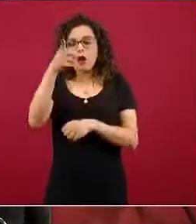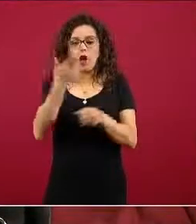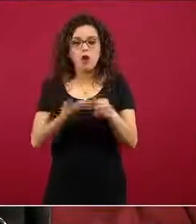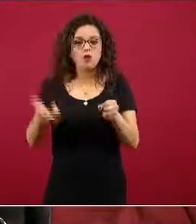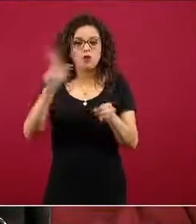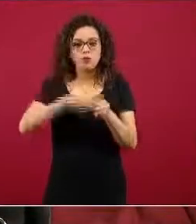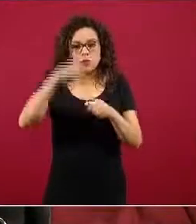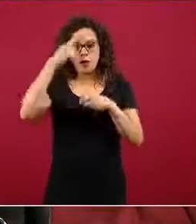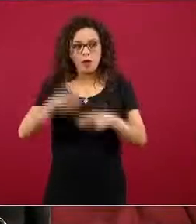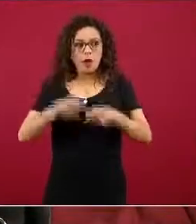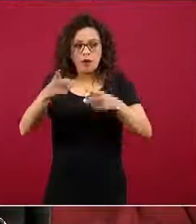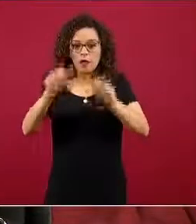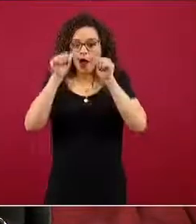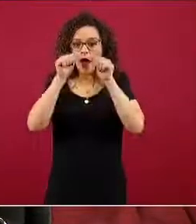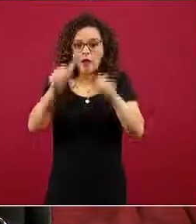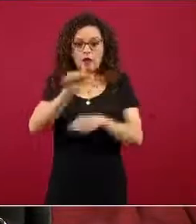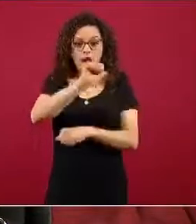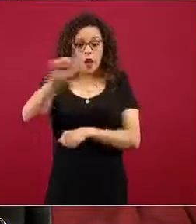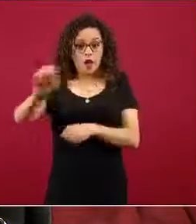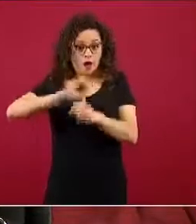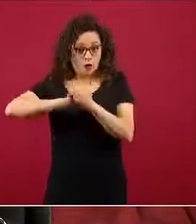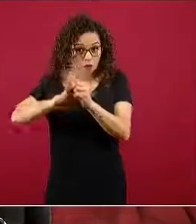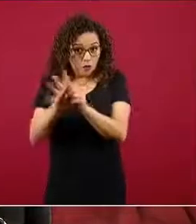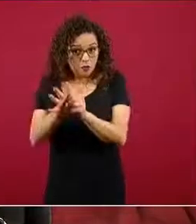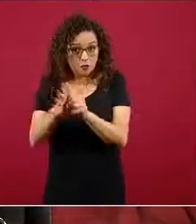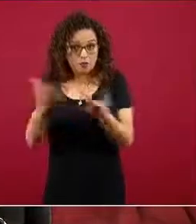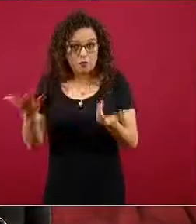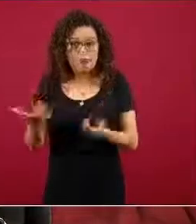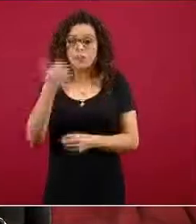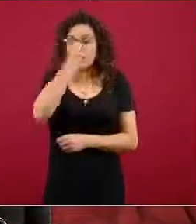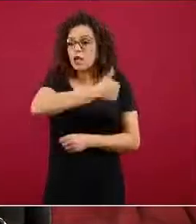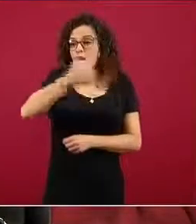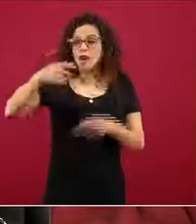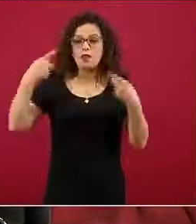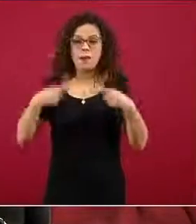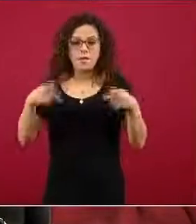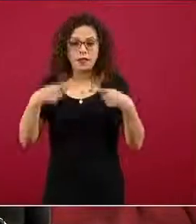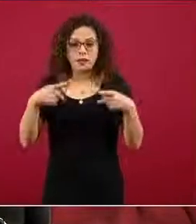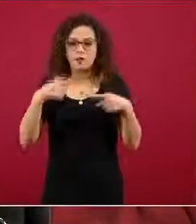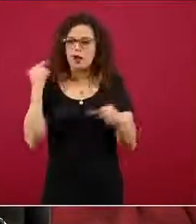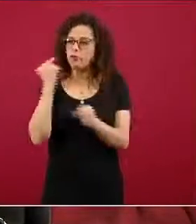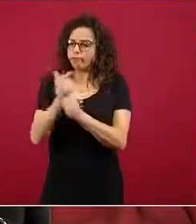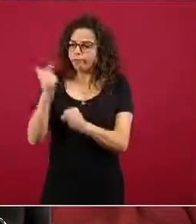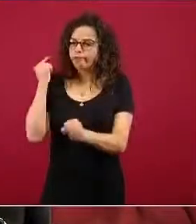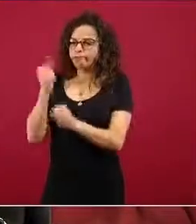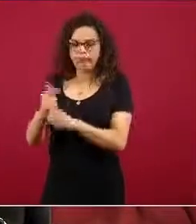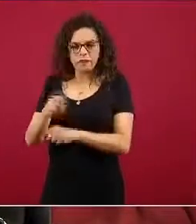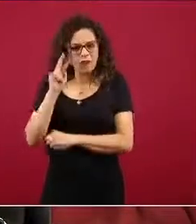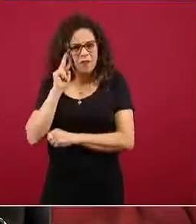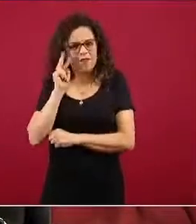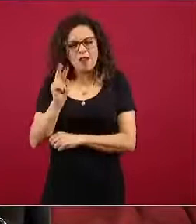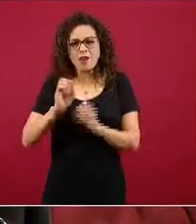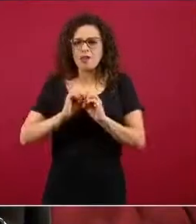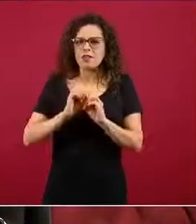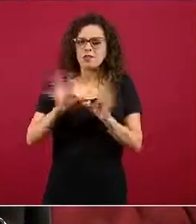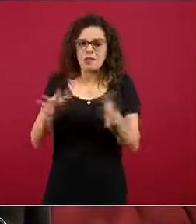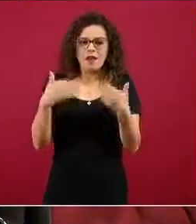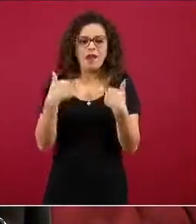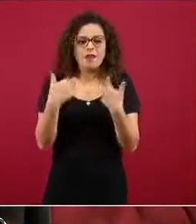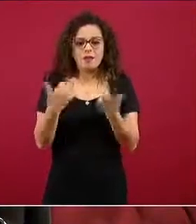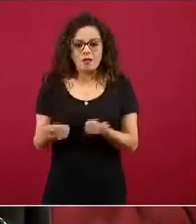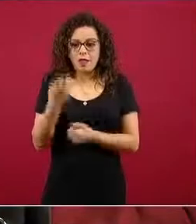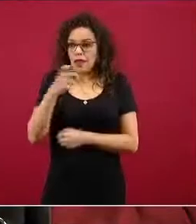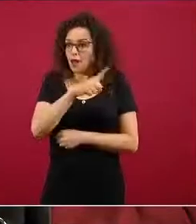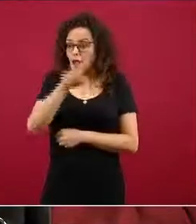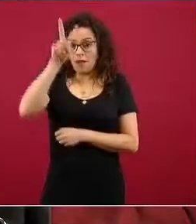Entonces, el que cada persona identifique, vea, visualice a estos